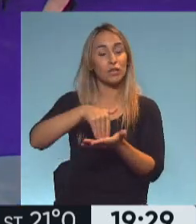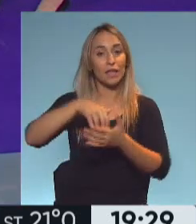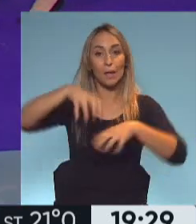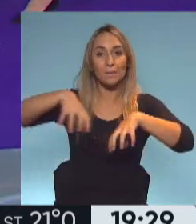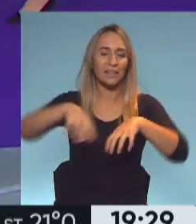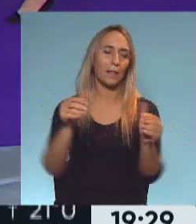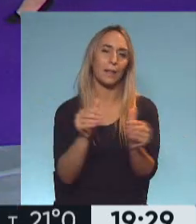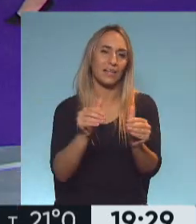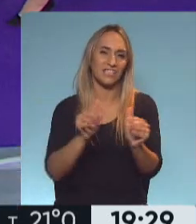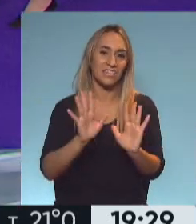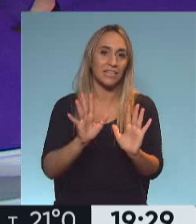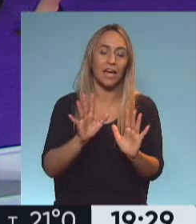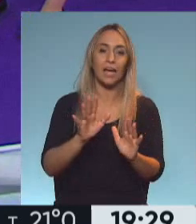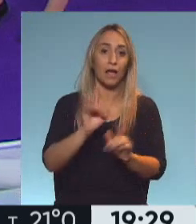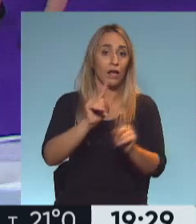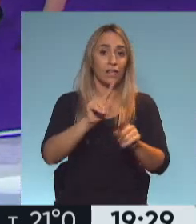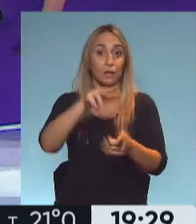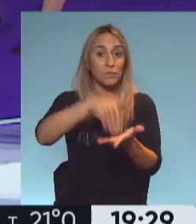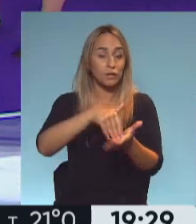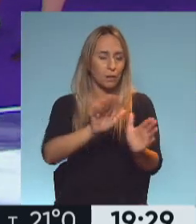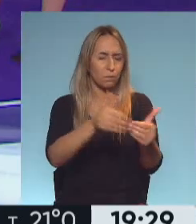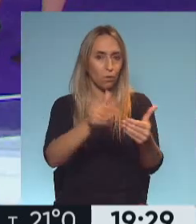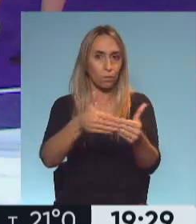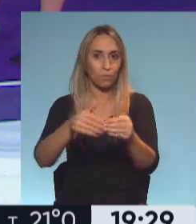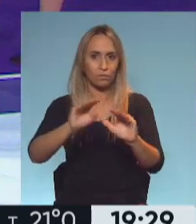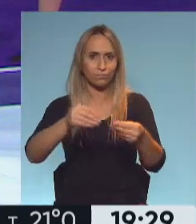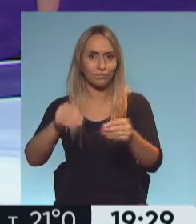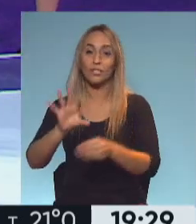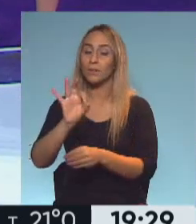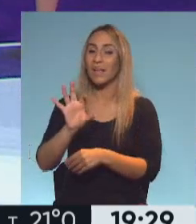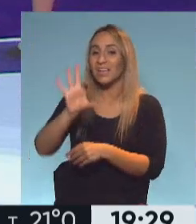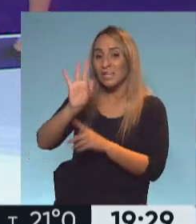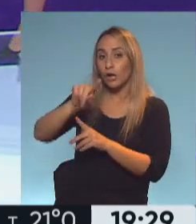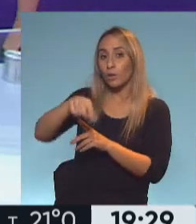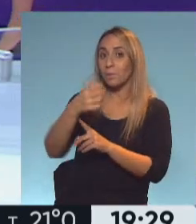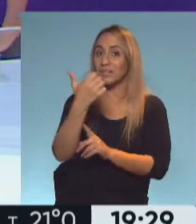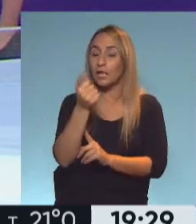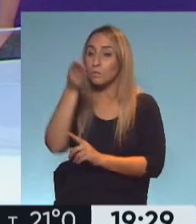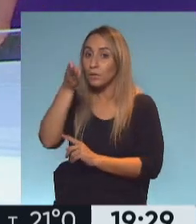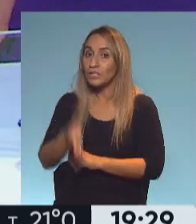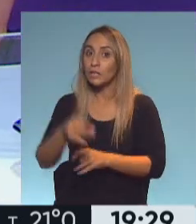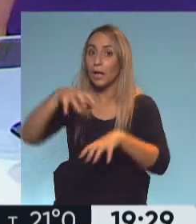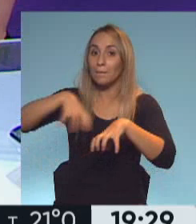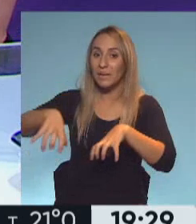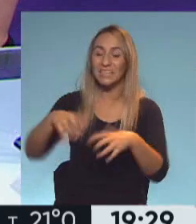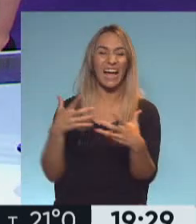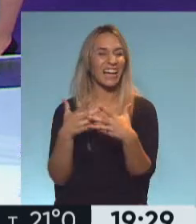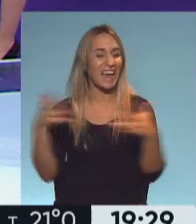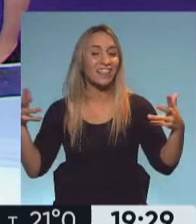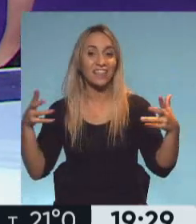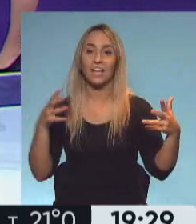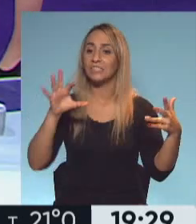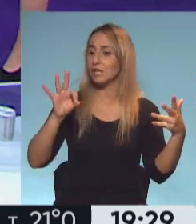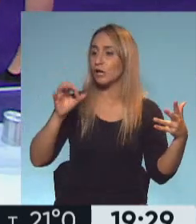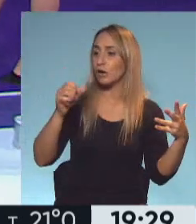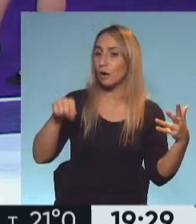estamos hablando pequeñas y medianas empresas, cerraron, solamente el 0,6% de las grandes empresas fueron las que cerraron. Como para poder poner